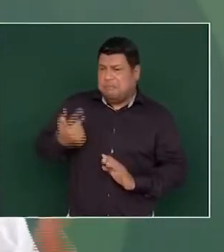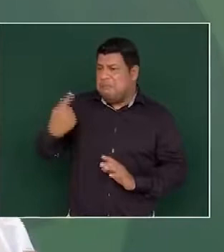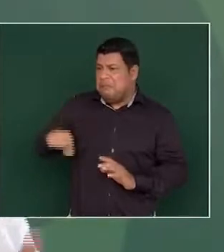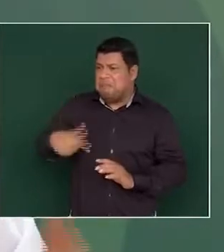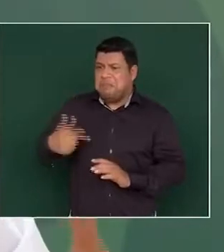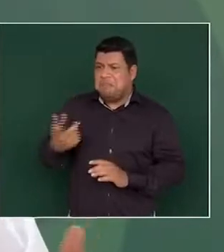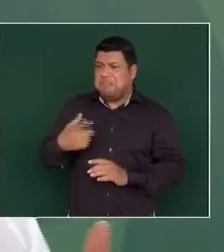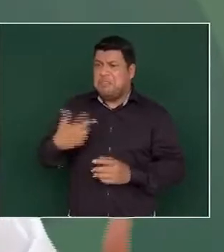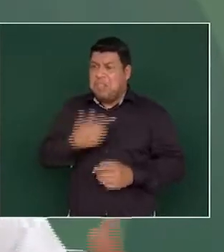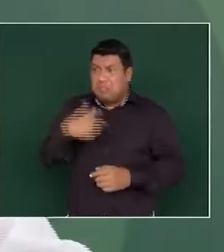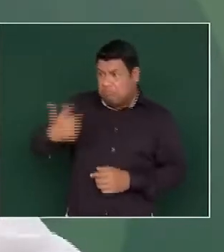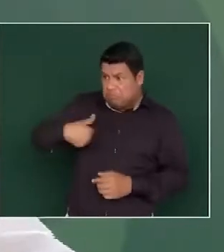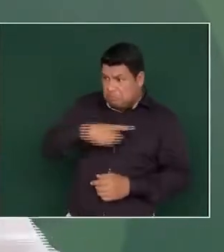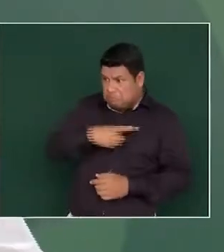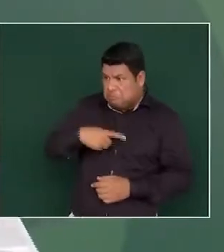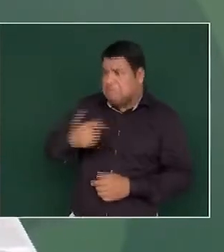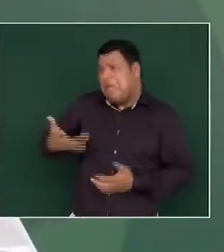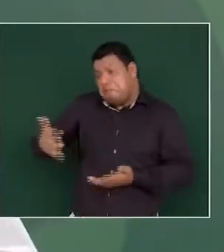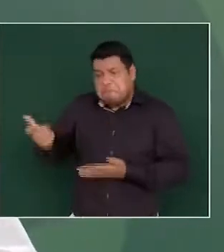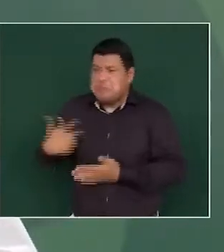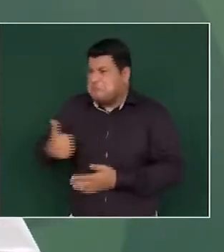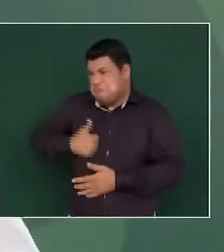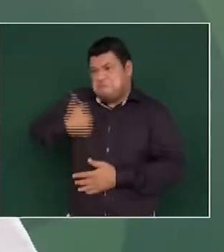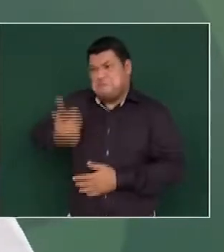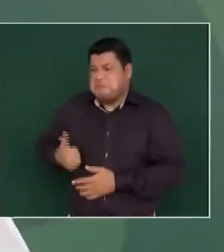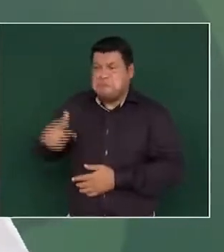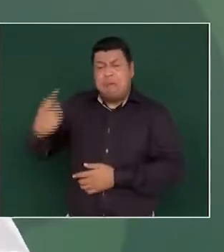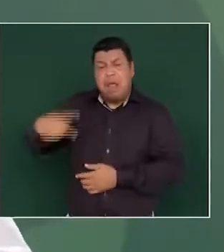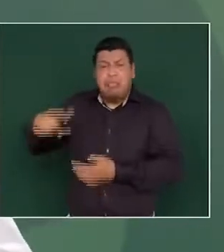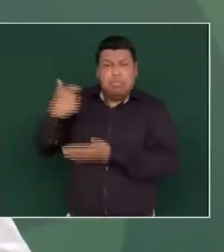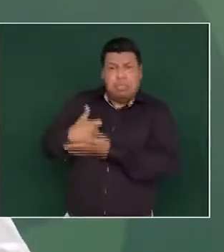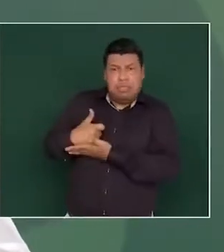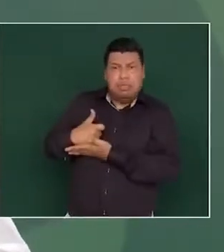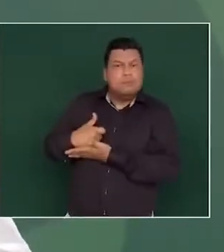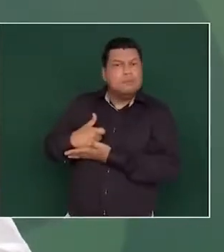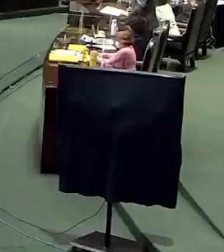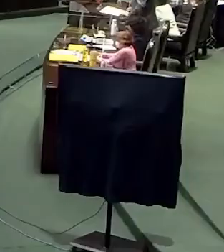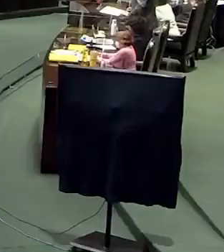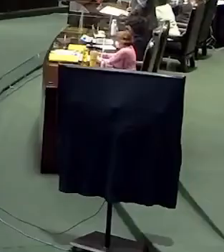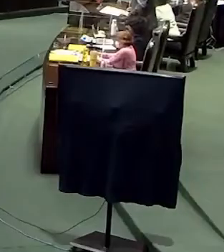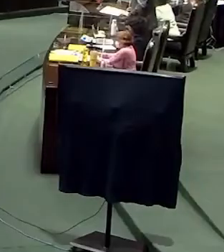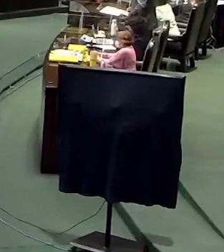apropiarse de la nómina del trabajador. Ningún banco.